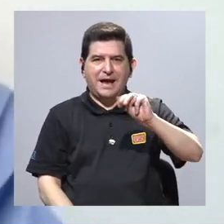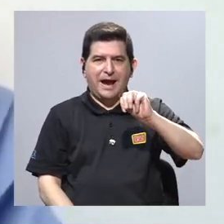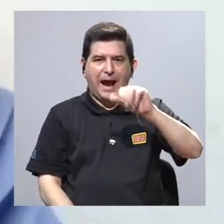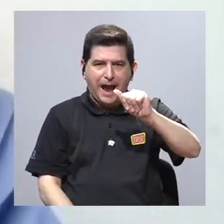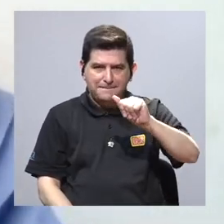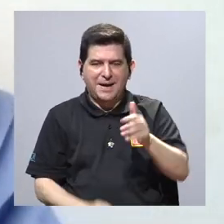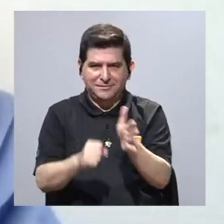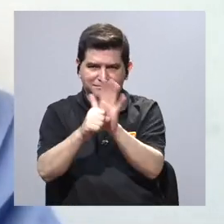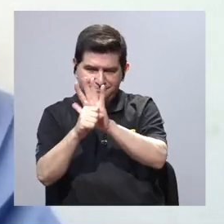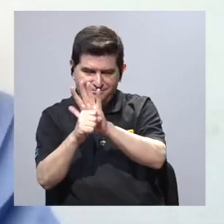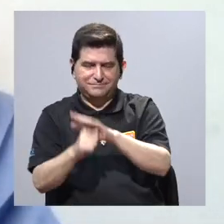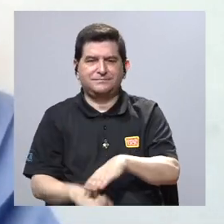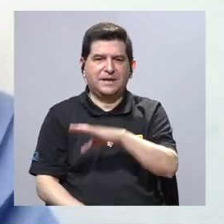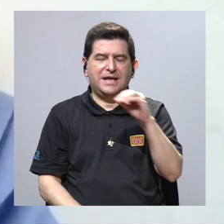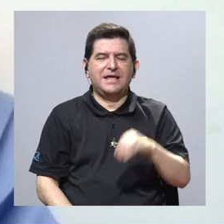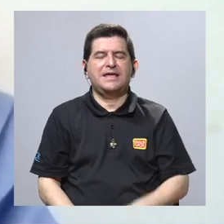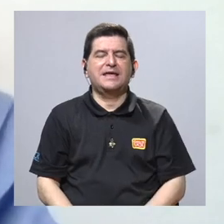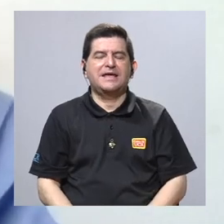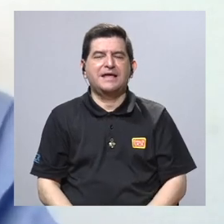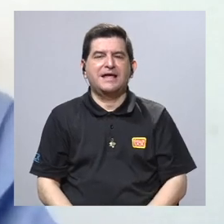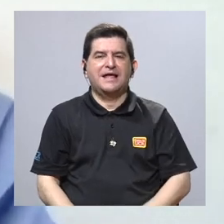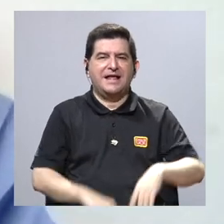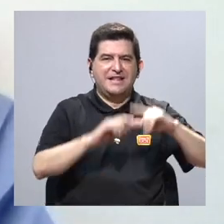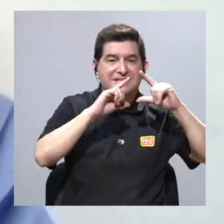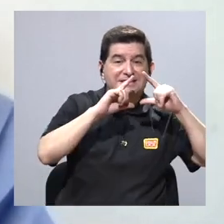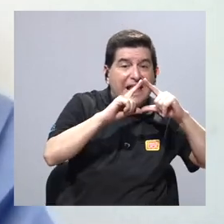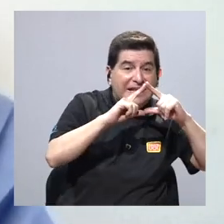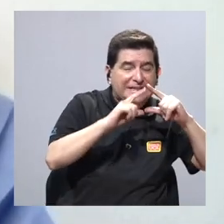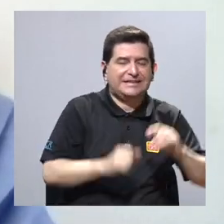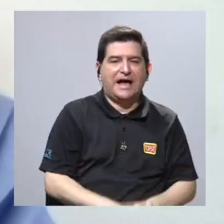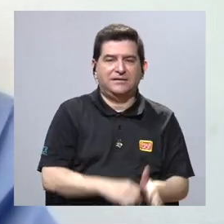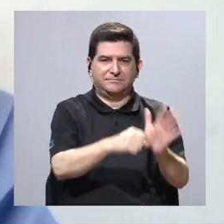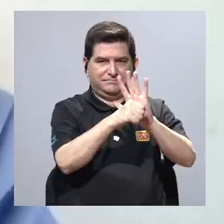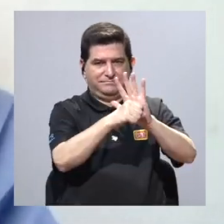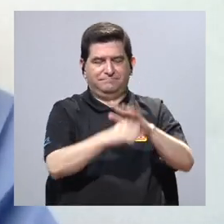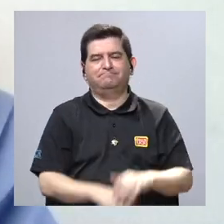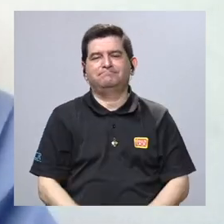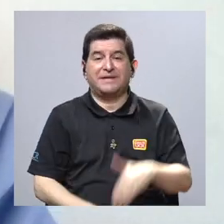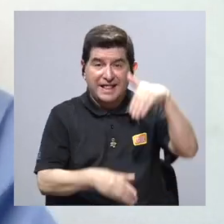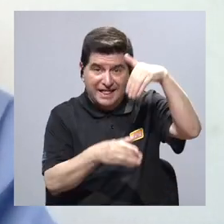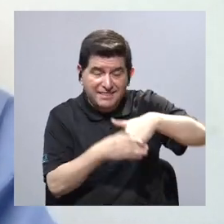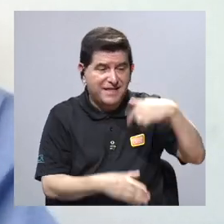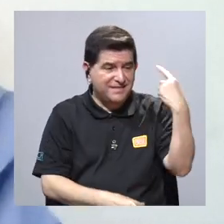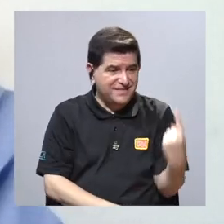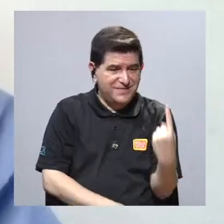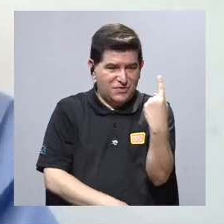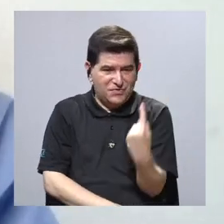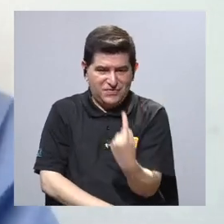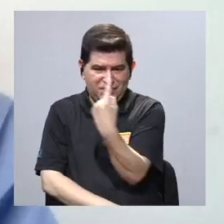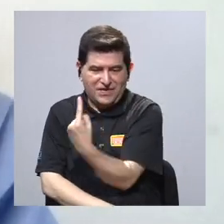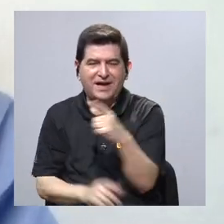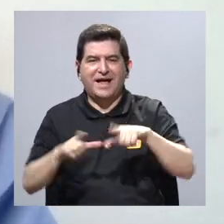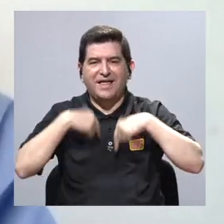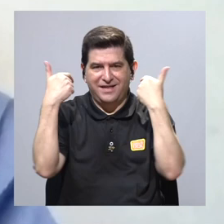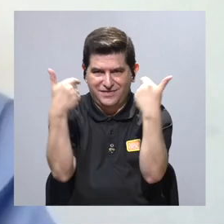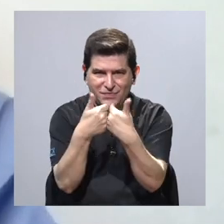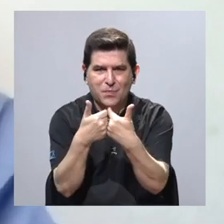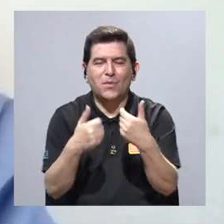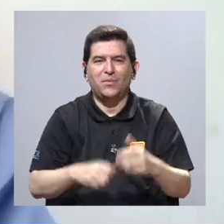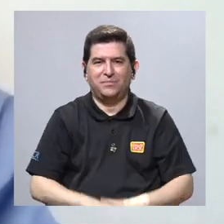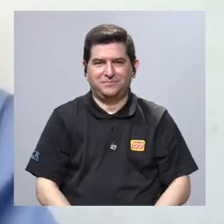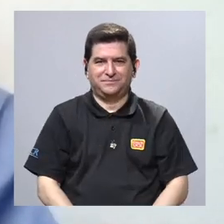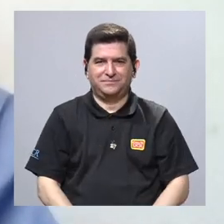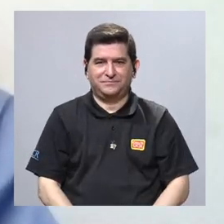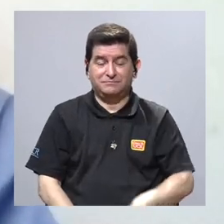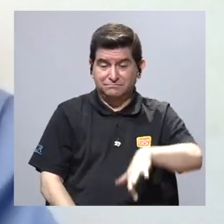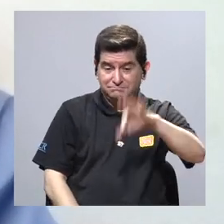los gamma coronavirus, y los delta coronavirus, ¿verdad? Y dentro de cada uno de estos